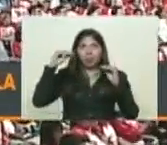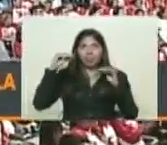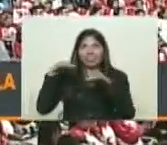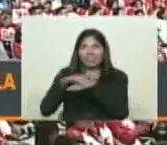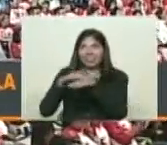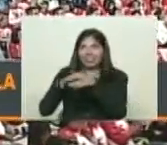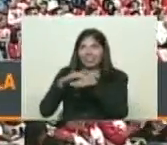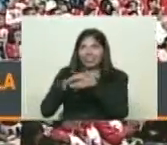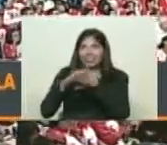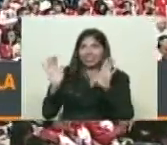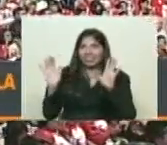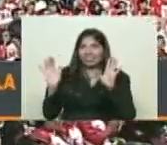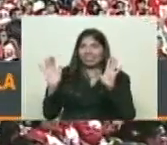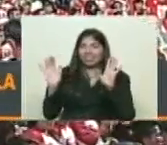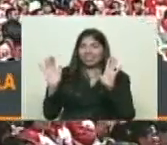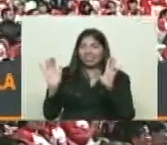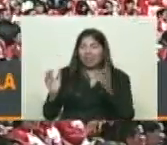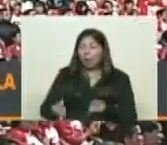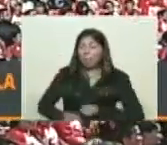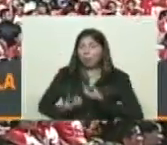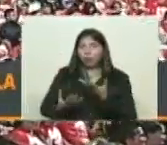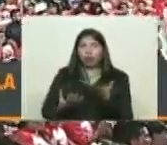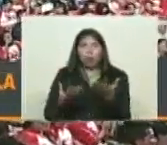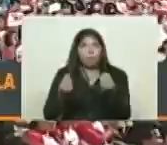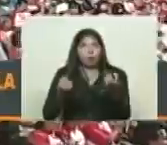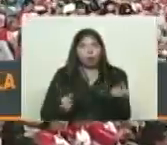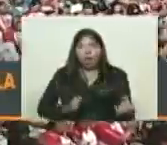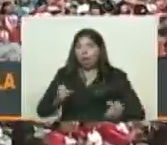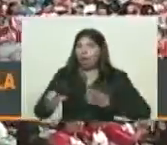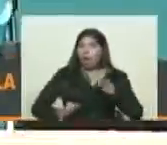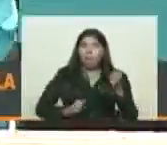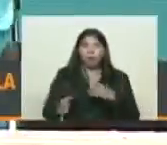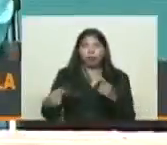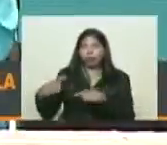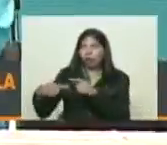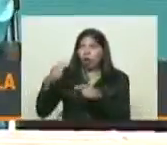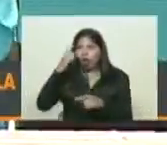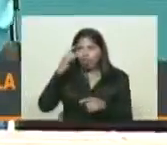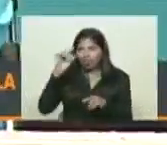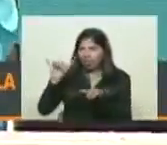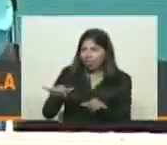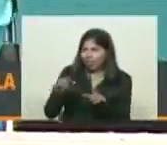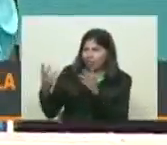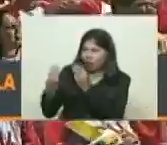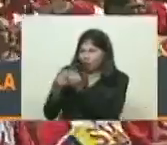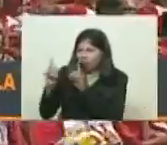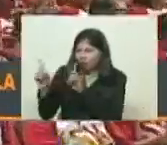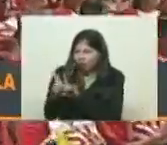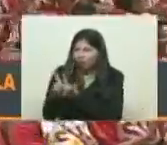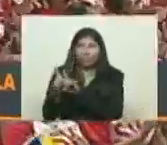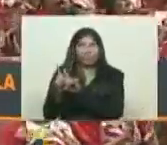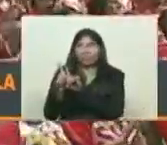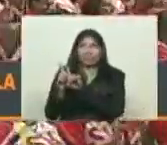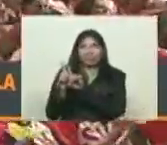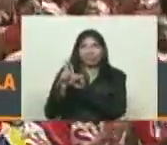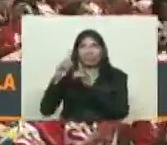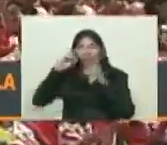verdad, pero esta emoción que tengo, eso no se vive todos los días, compañero, de estar aquí.